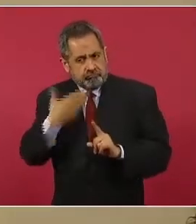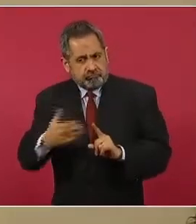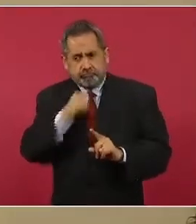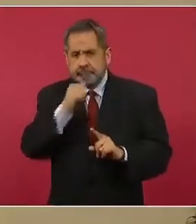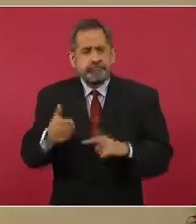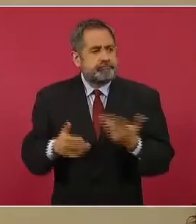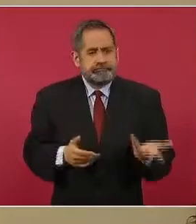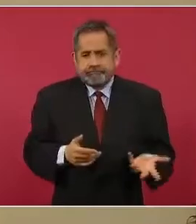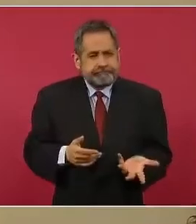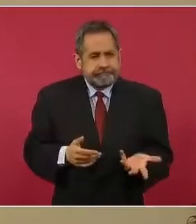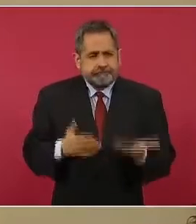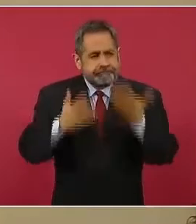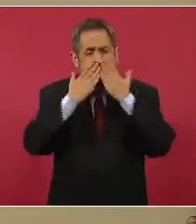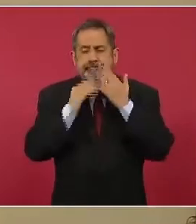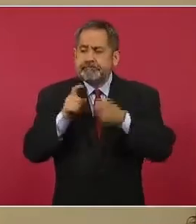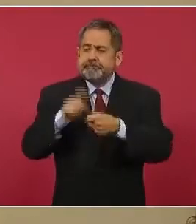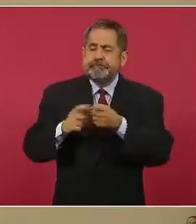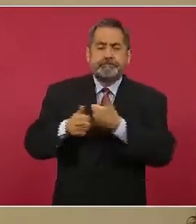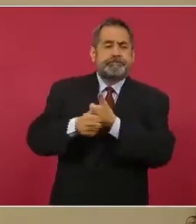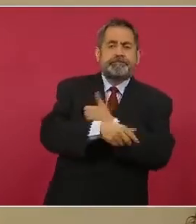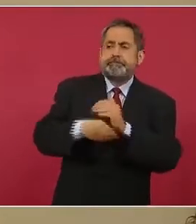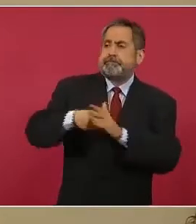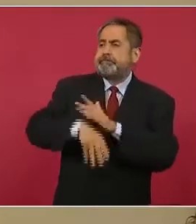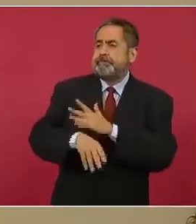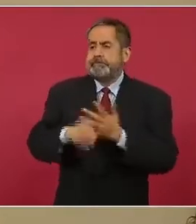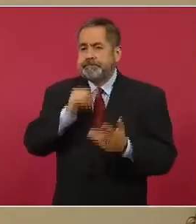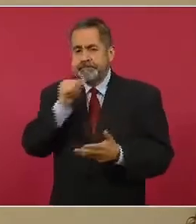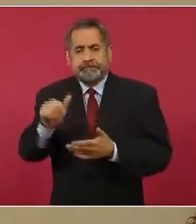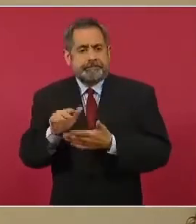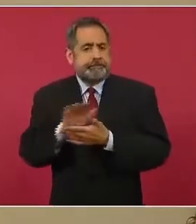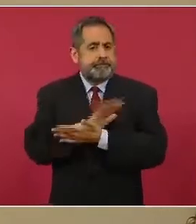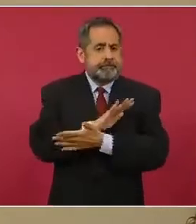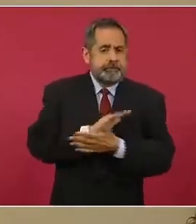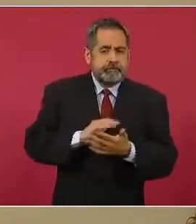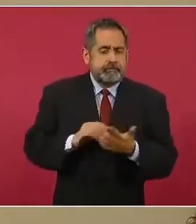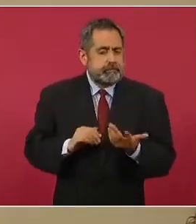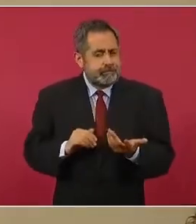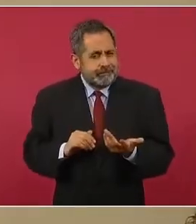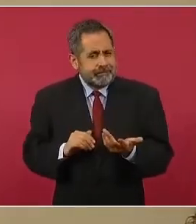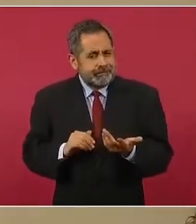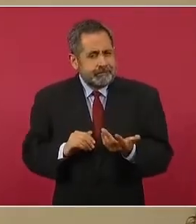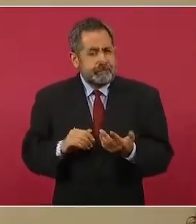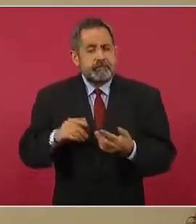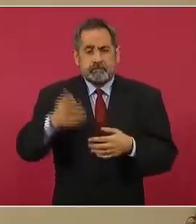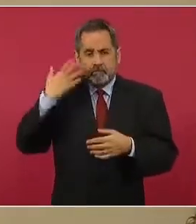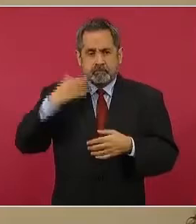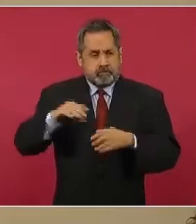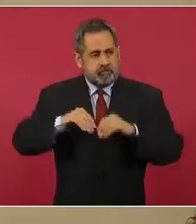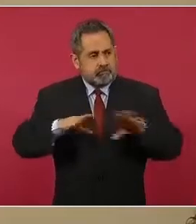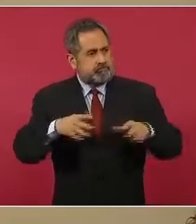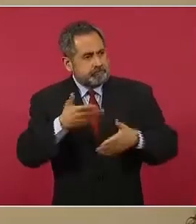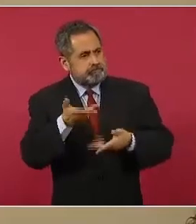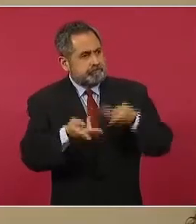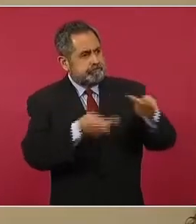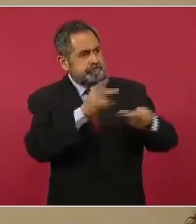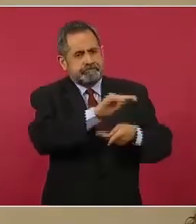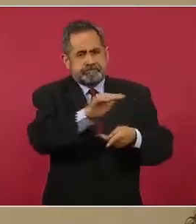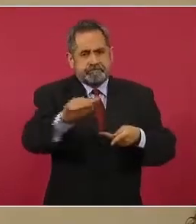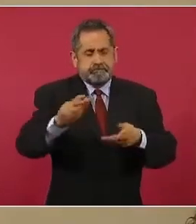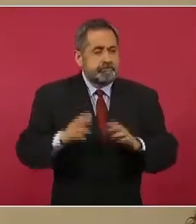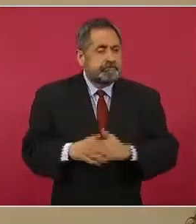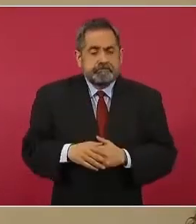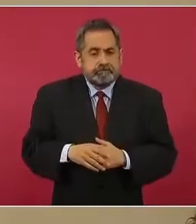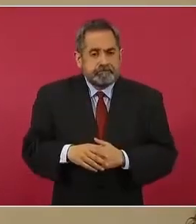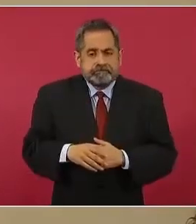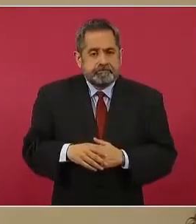son regulados. Desde el 2016 están obligados a registrarse, existe un registro nacional de centros de asistencia